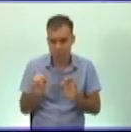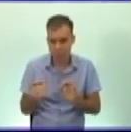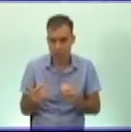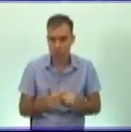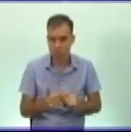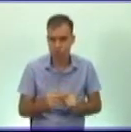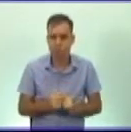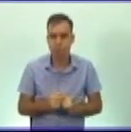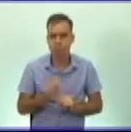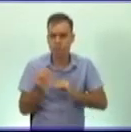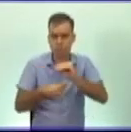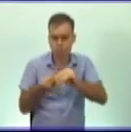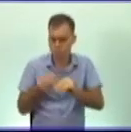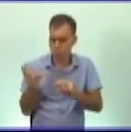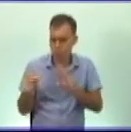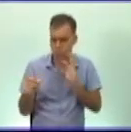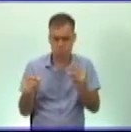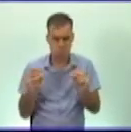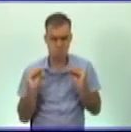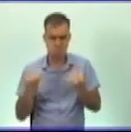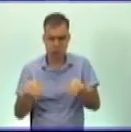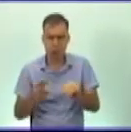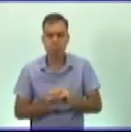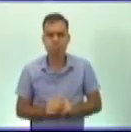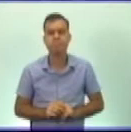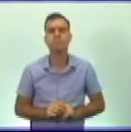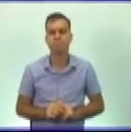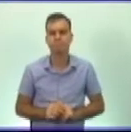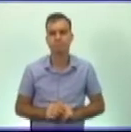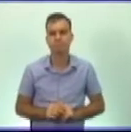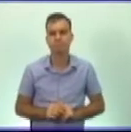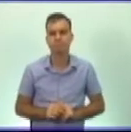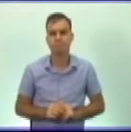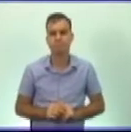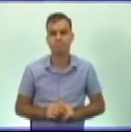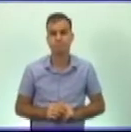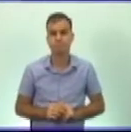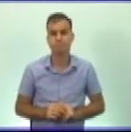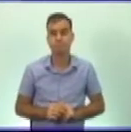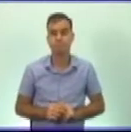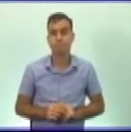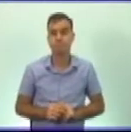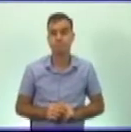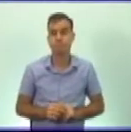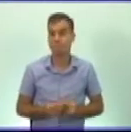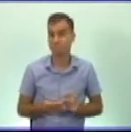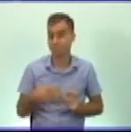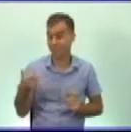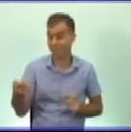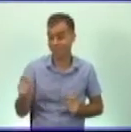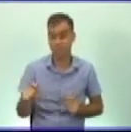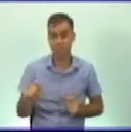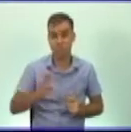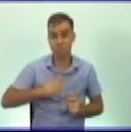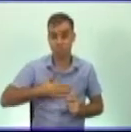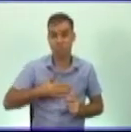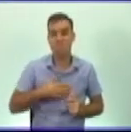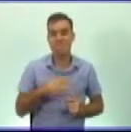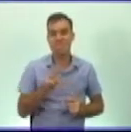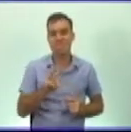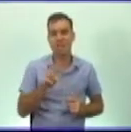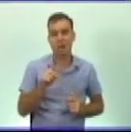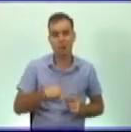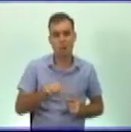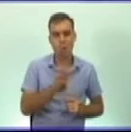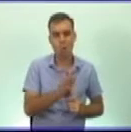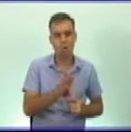sencillamente sustituir. Ahora en este caso, damos la solución de que el área total es 3,4 por 10 a la 2.